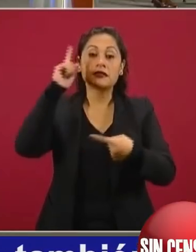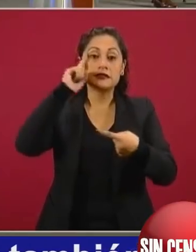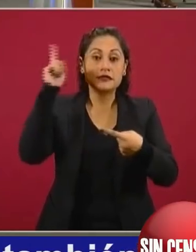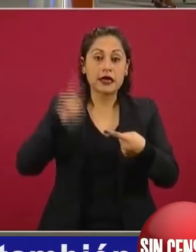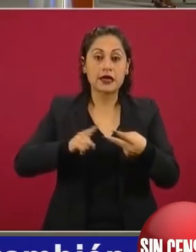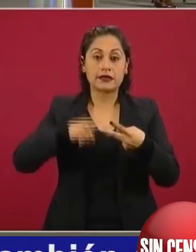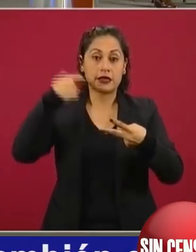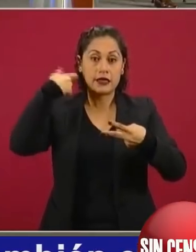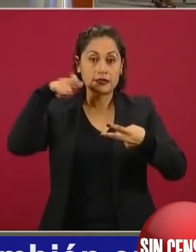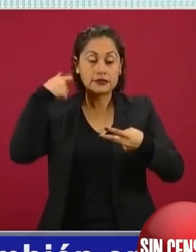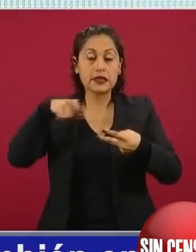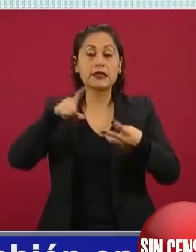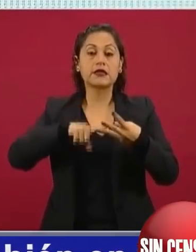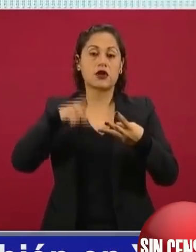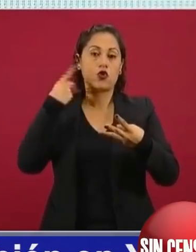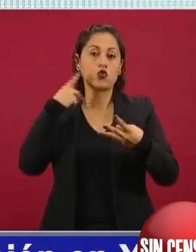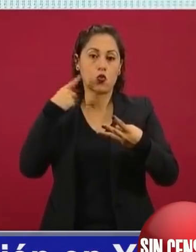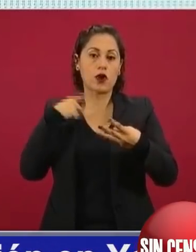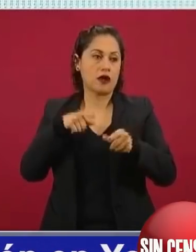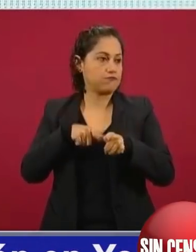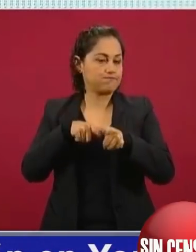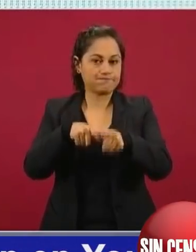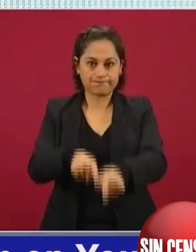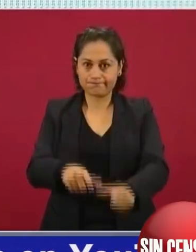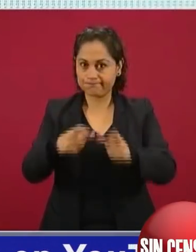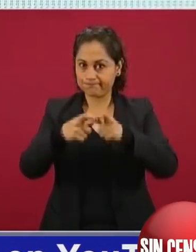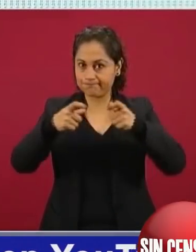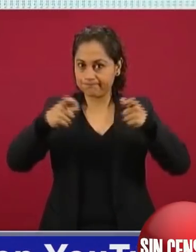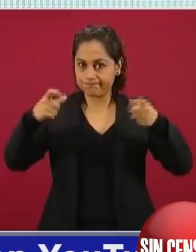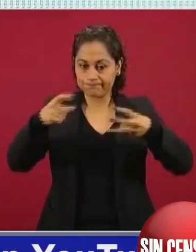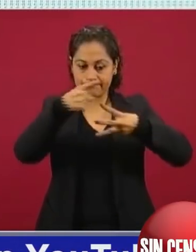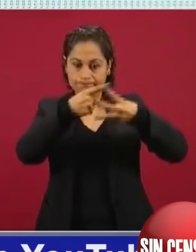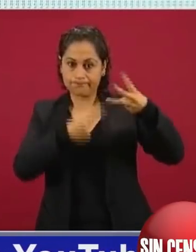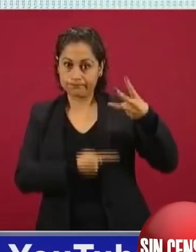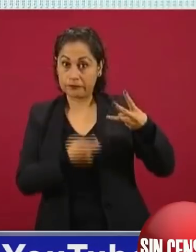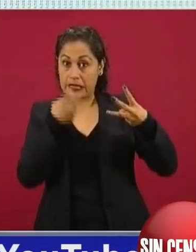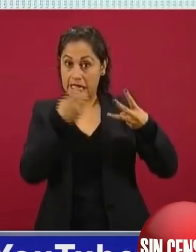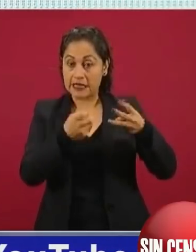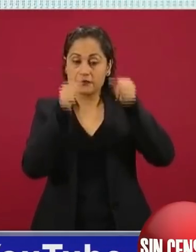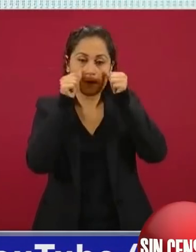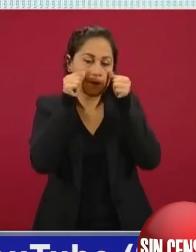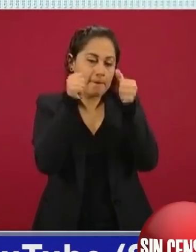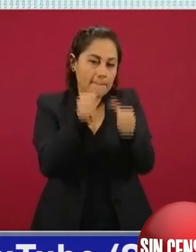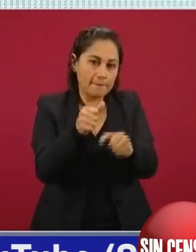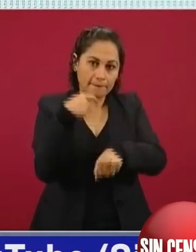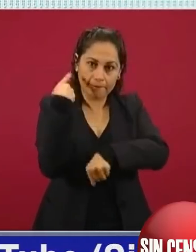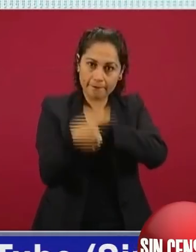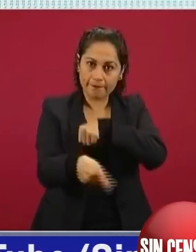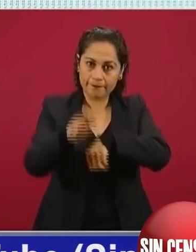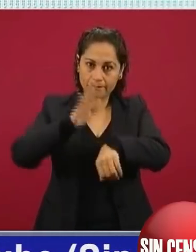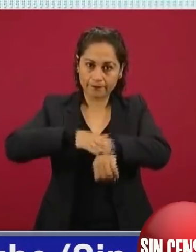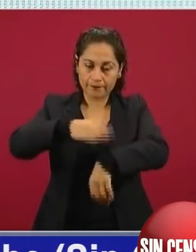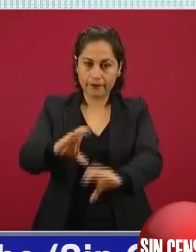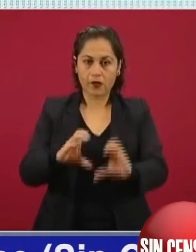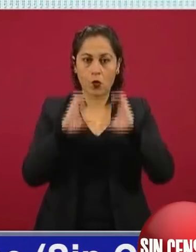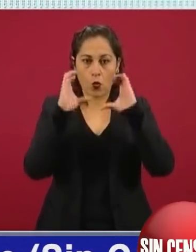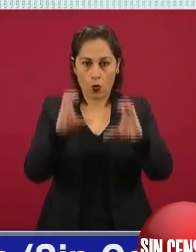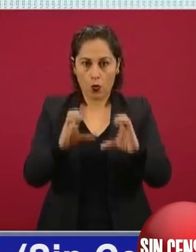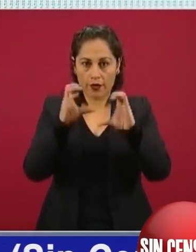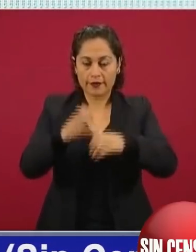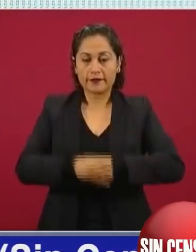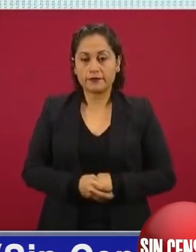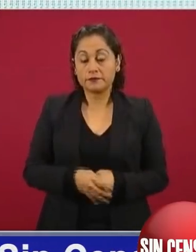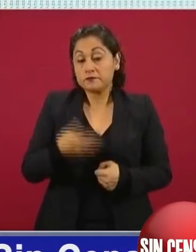con Durango, que todavía va en incremento, como los 3 estados en los que hay que poner mayor cuidado, mayor atención, pero el